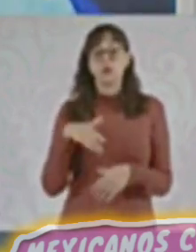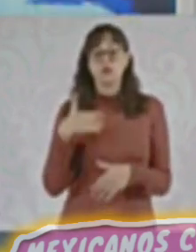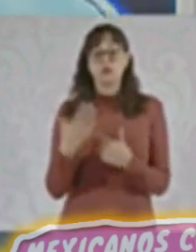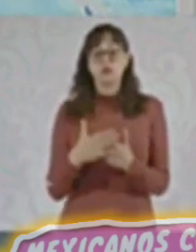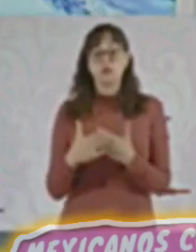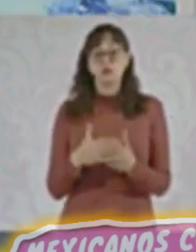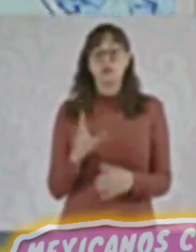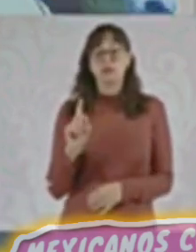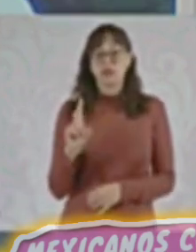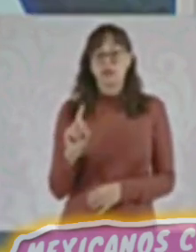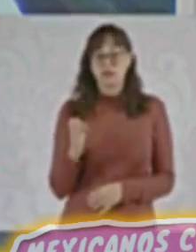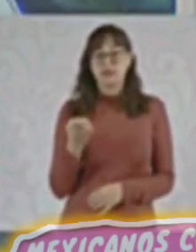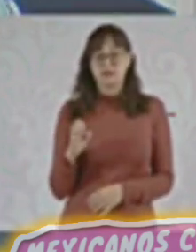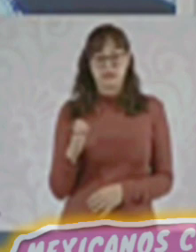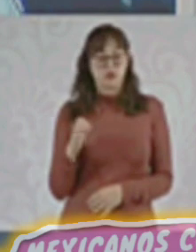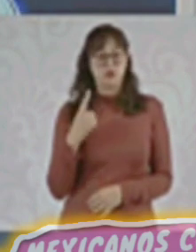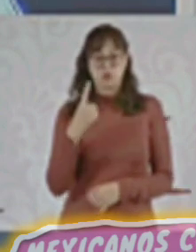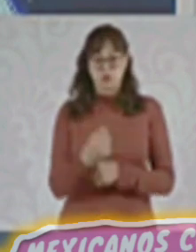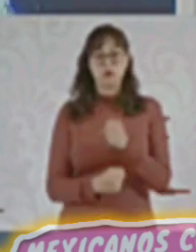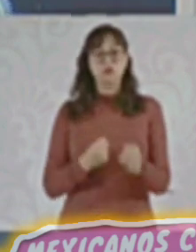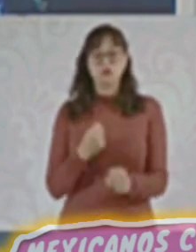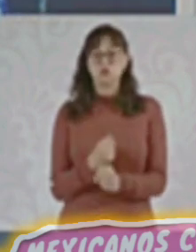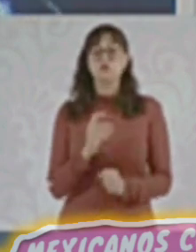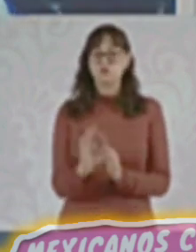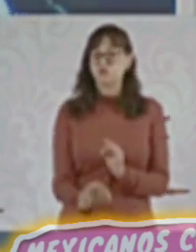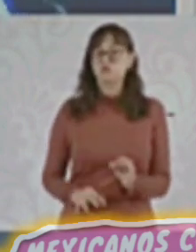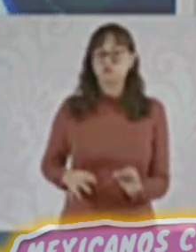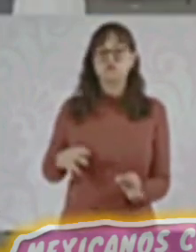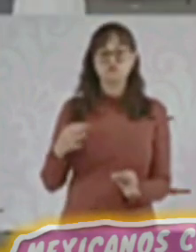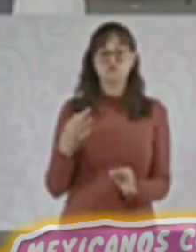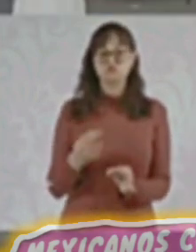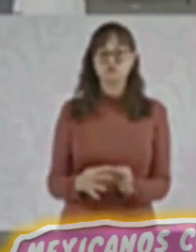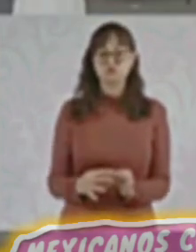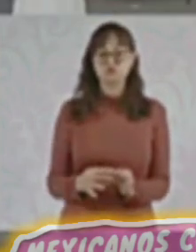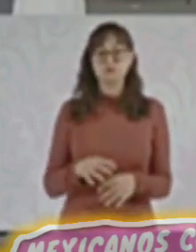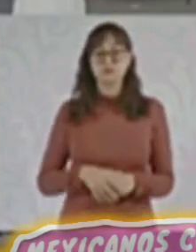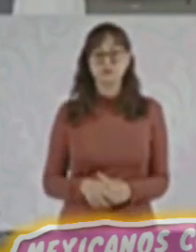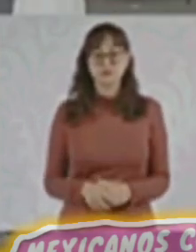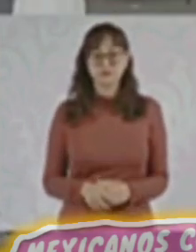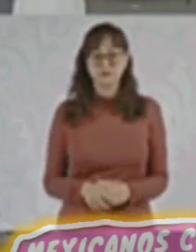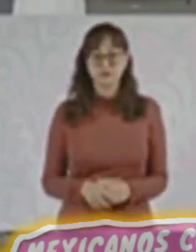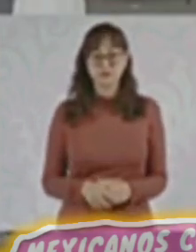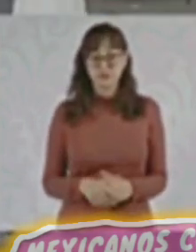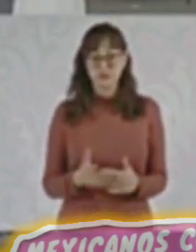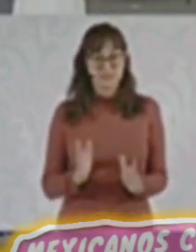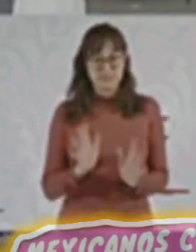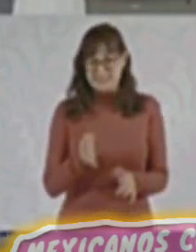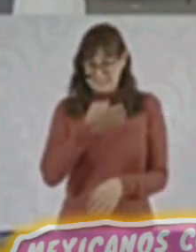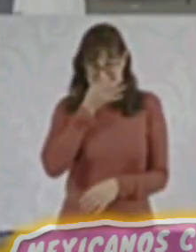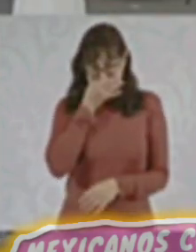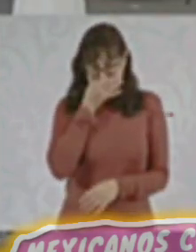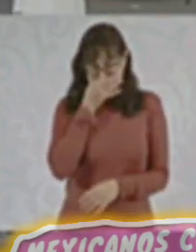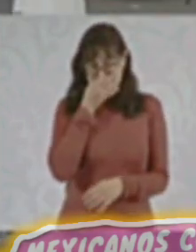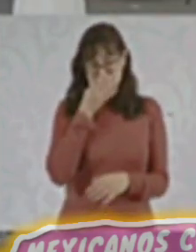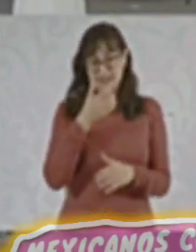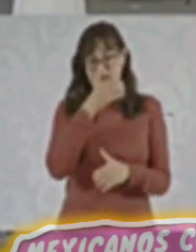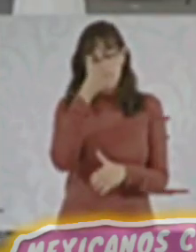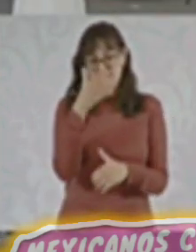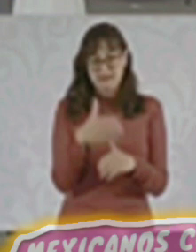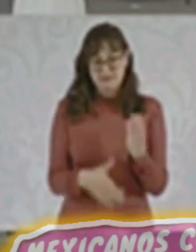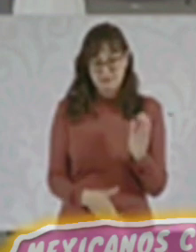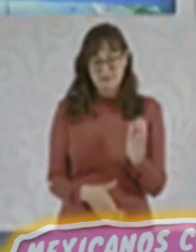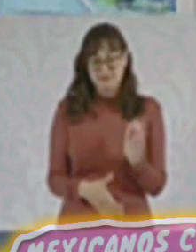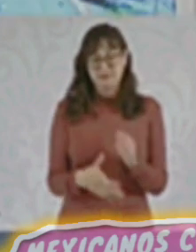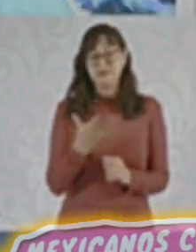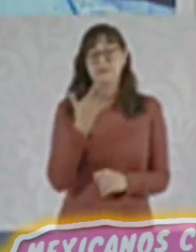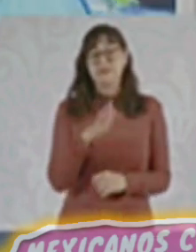enero del próximo año, 2025. Esta es ya la parte final del tramo de los